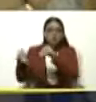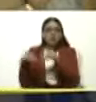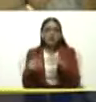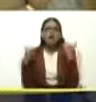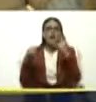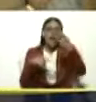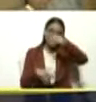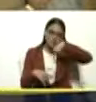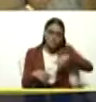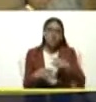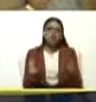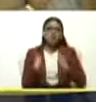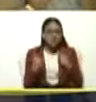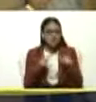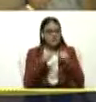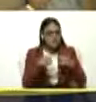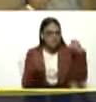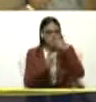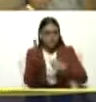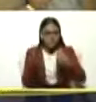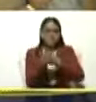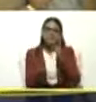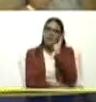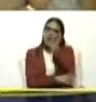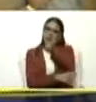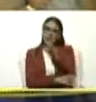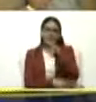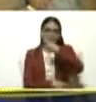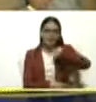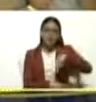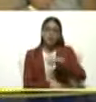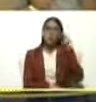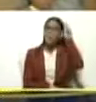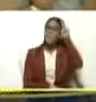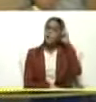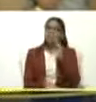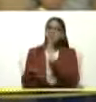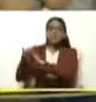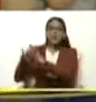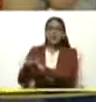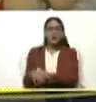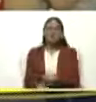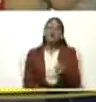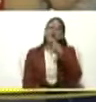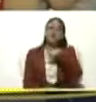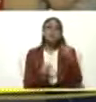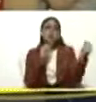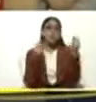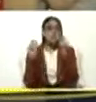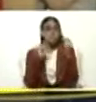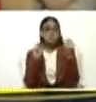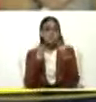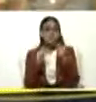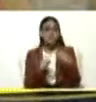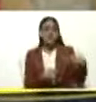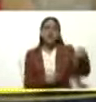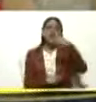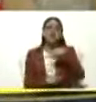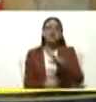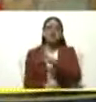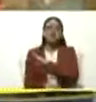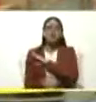en vida. Bueno, muchachos, vamos adelante. Profesora Sandra. Mi presidente, hablábamos allí. Nosotros pertenecemos a la